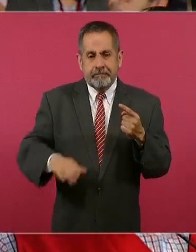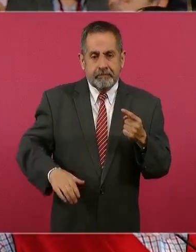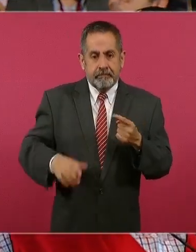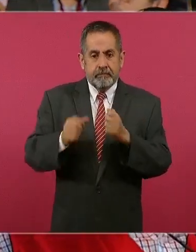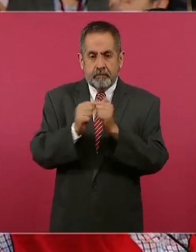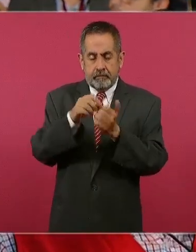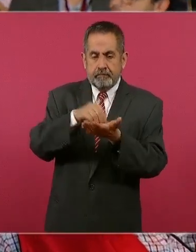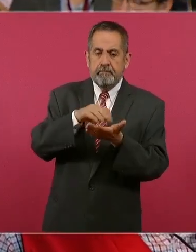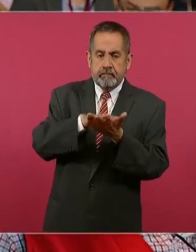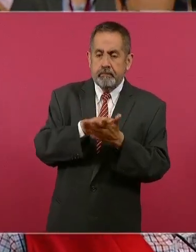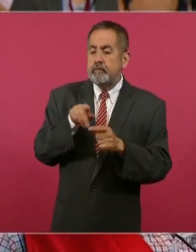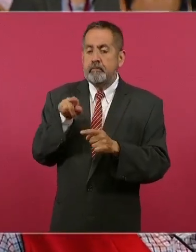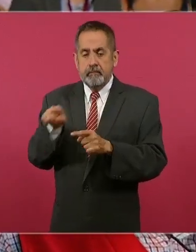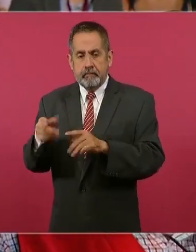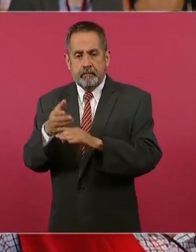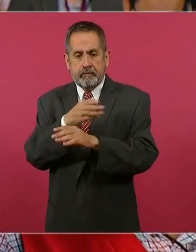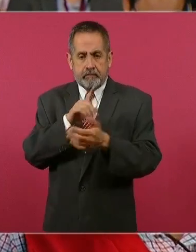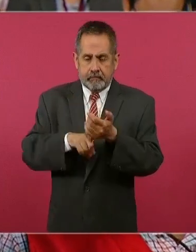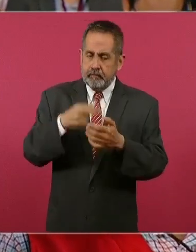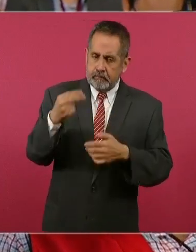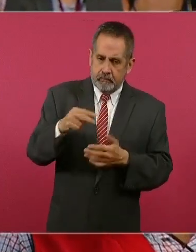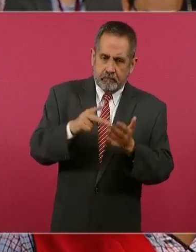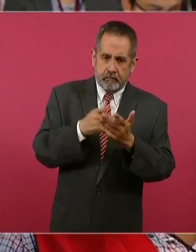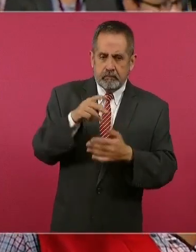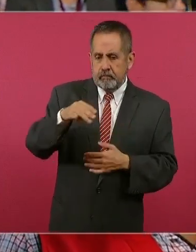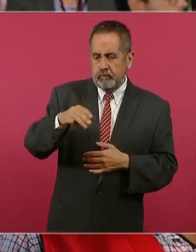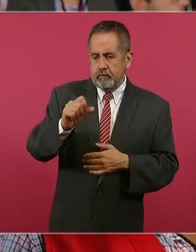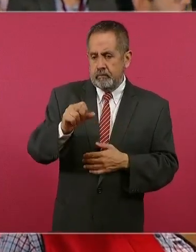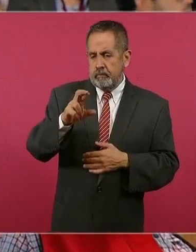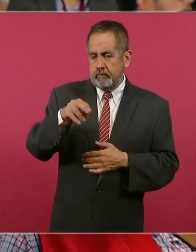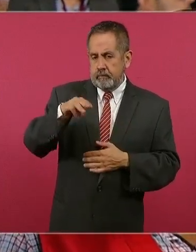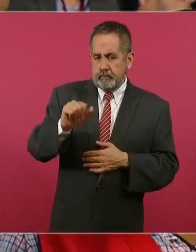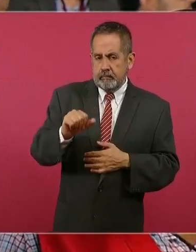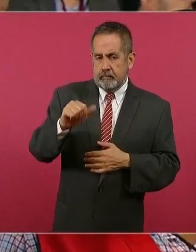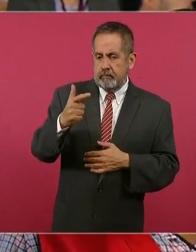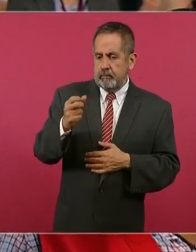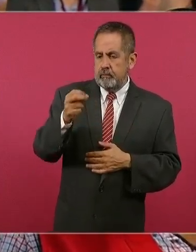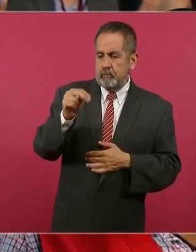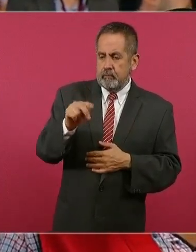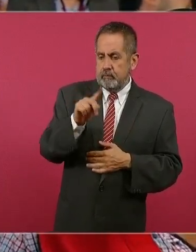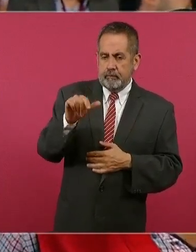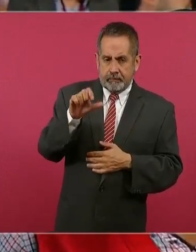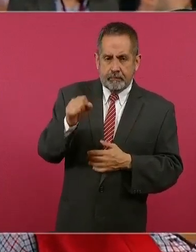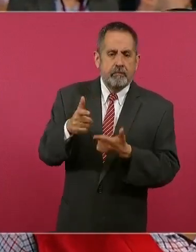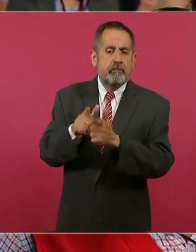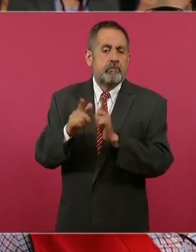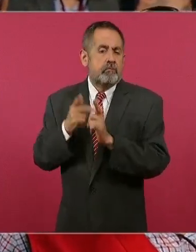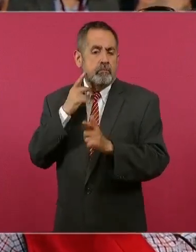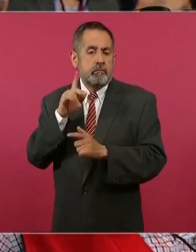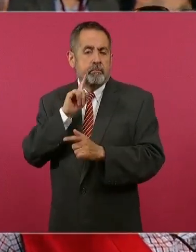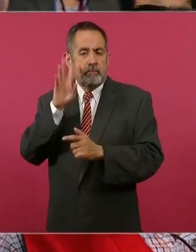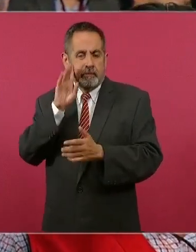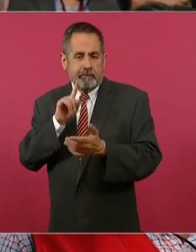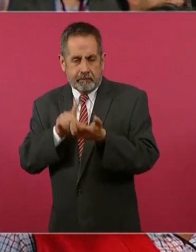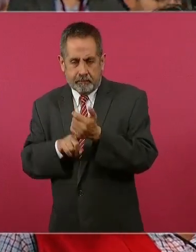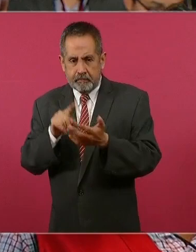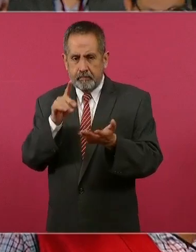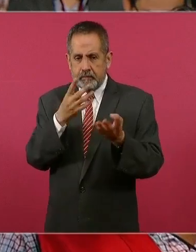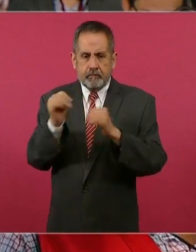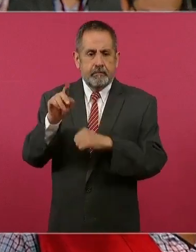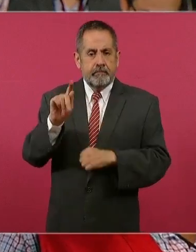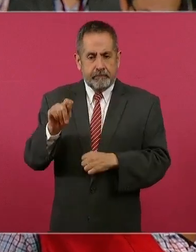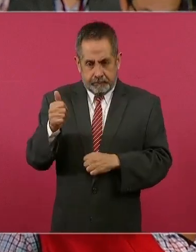con registro. Repito su nombre, Mariana González del BOY, Partido Femenino,